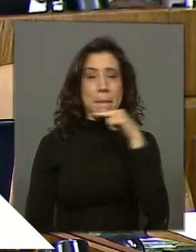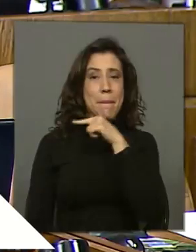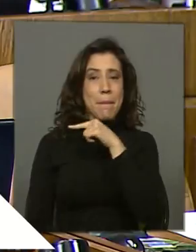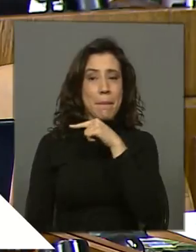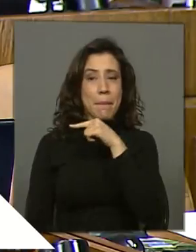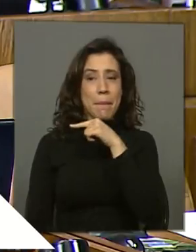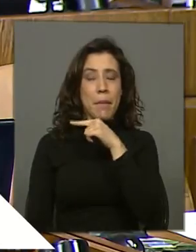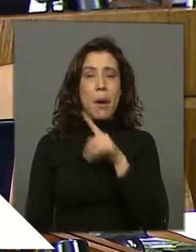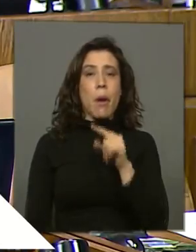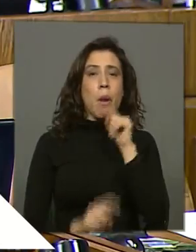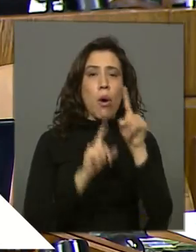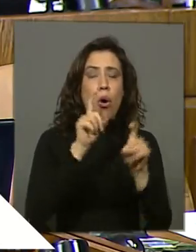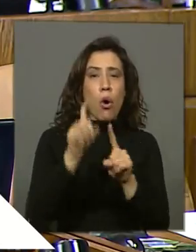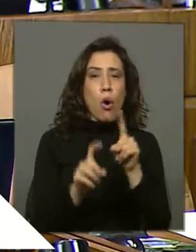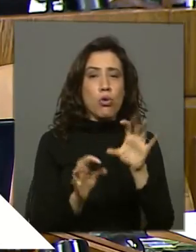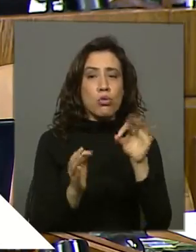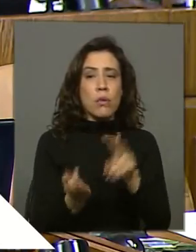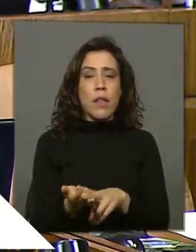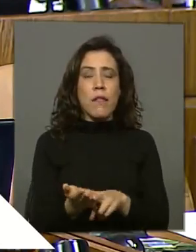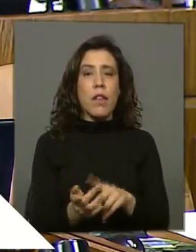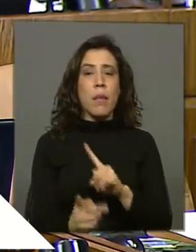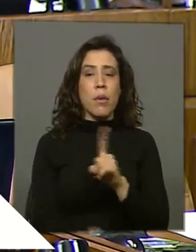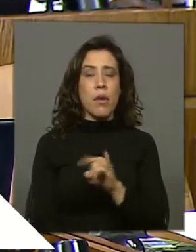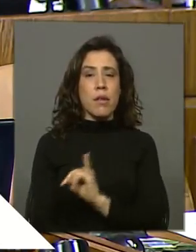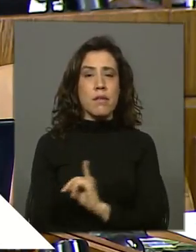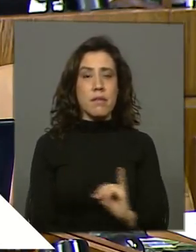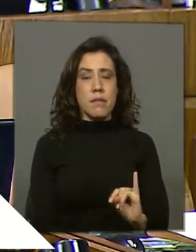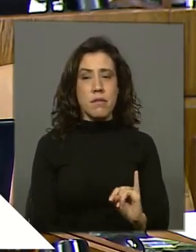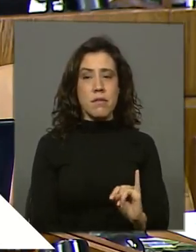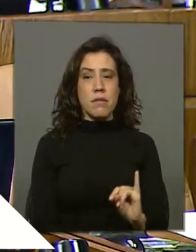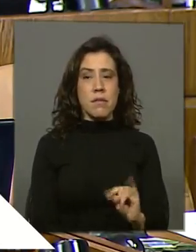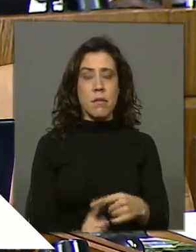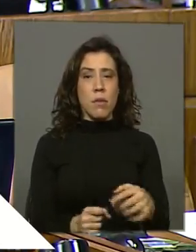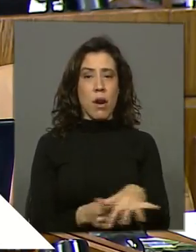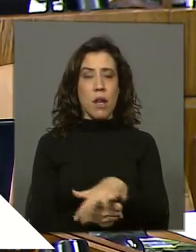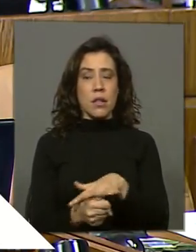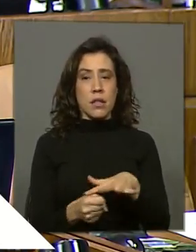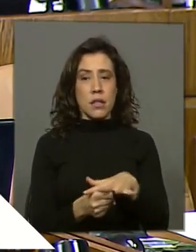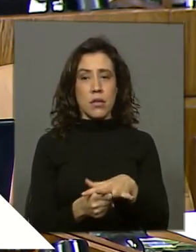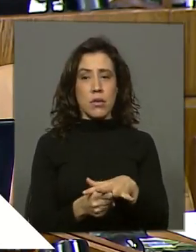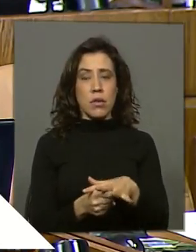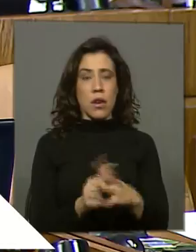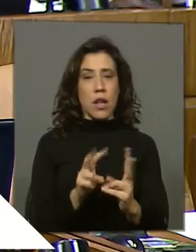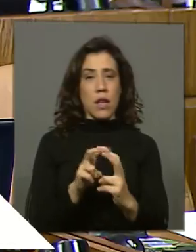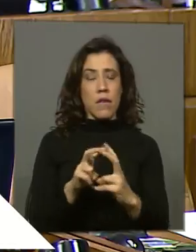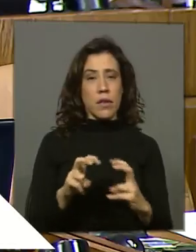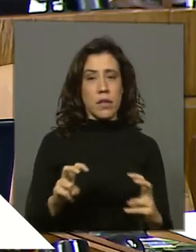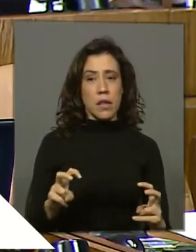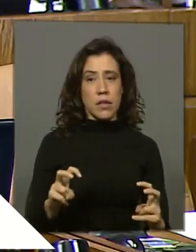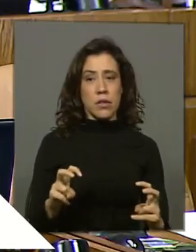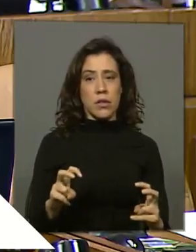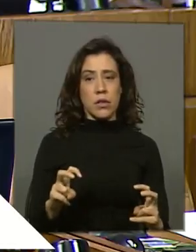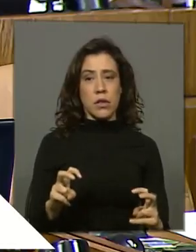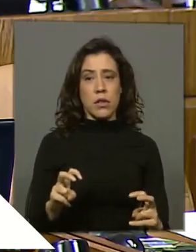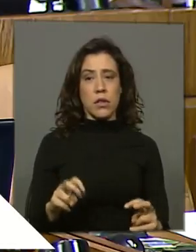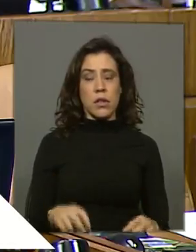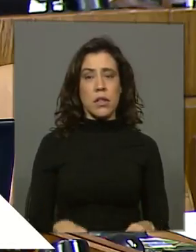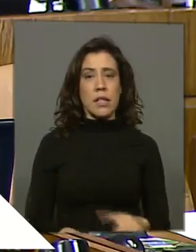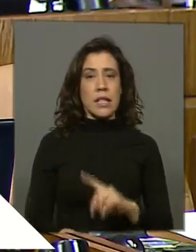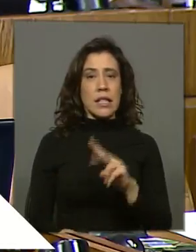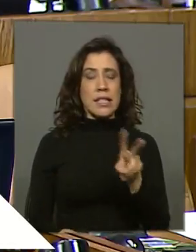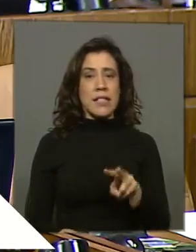consultas efectivamente en impuestos interno respecto a esta situación indagaciones por parte de servicios de